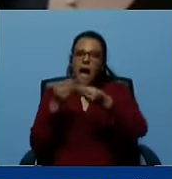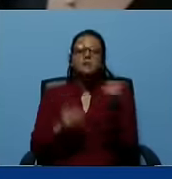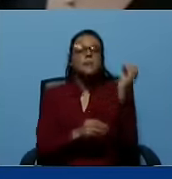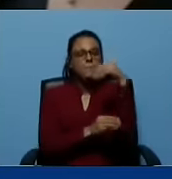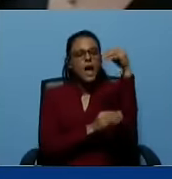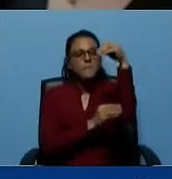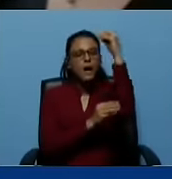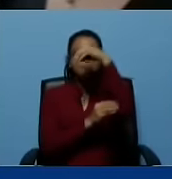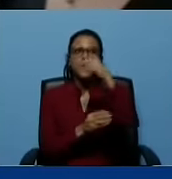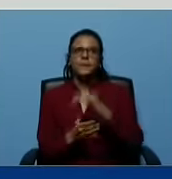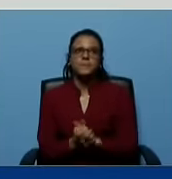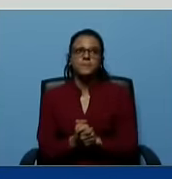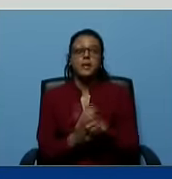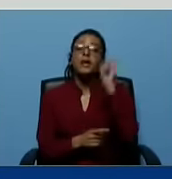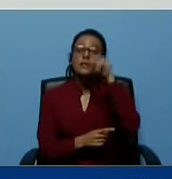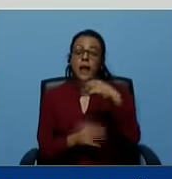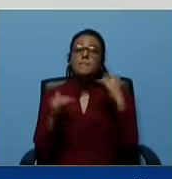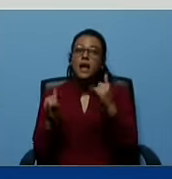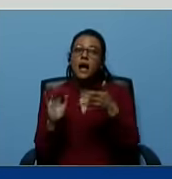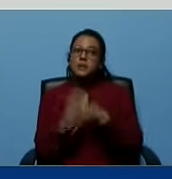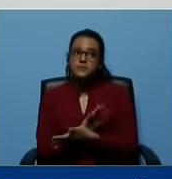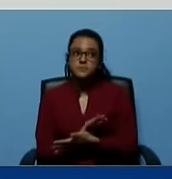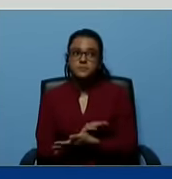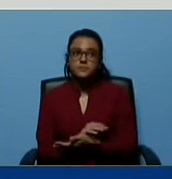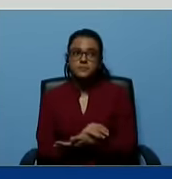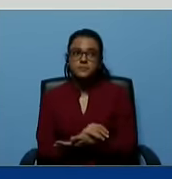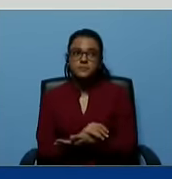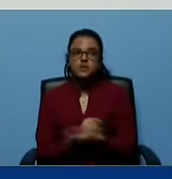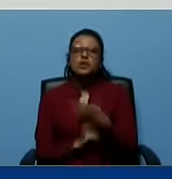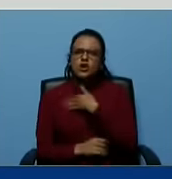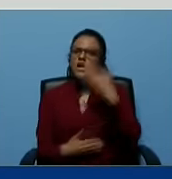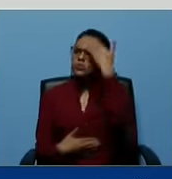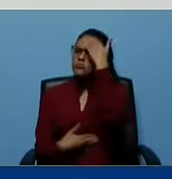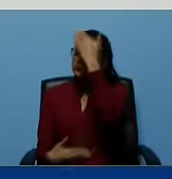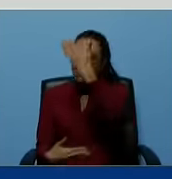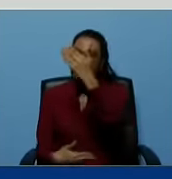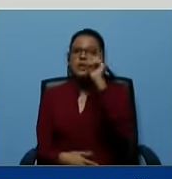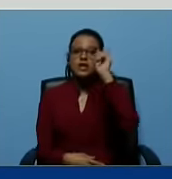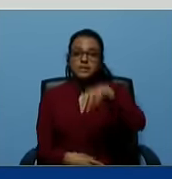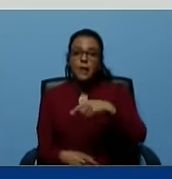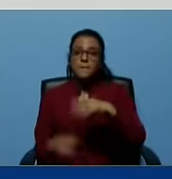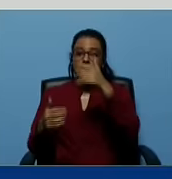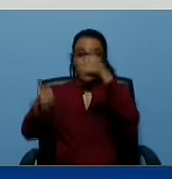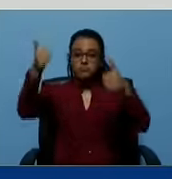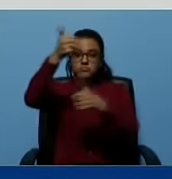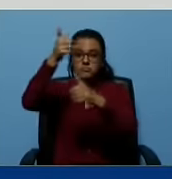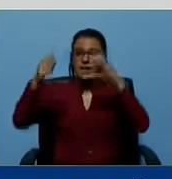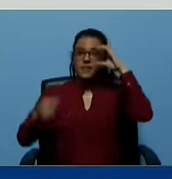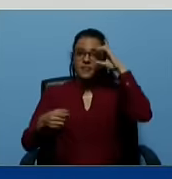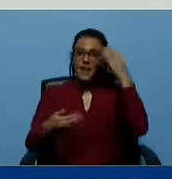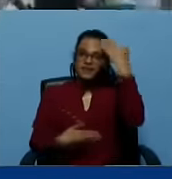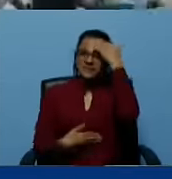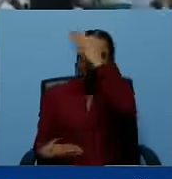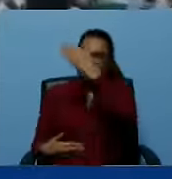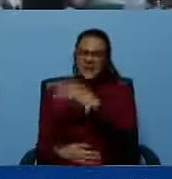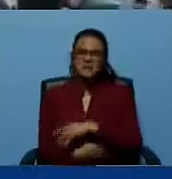más. También me dice, pues quiero saludar a la vicepresidenta Delcy Rodríguez.